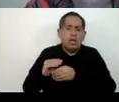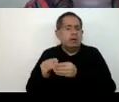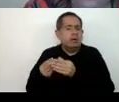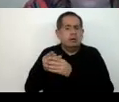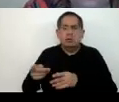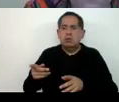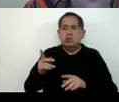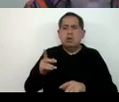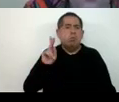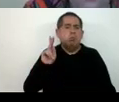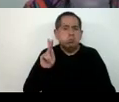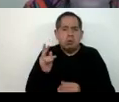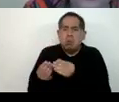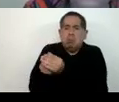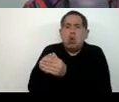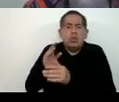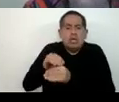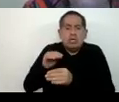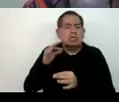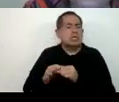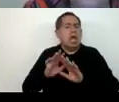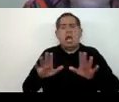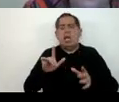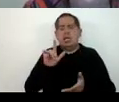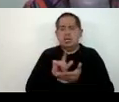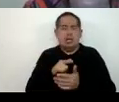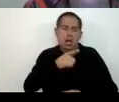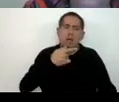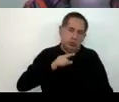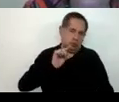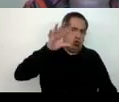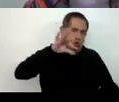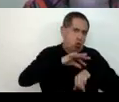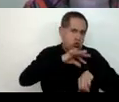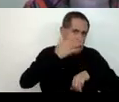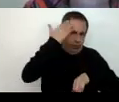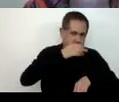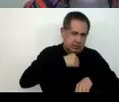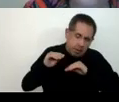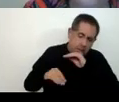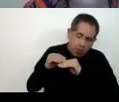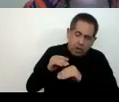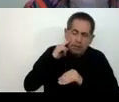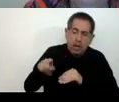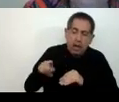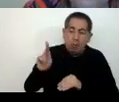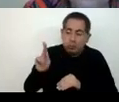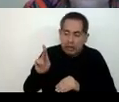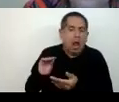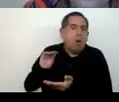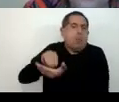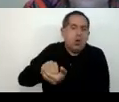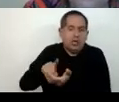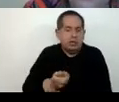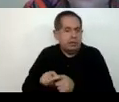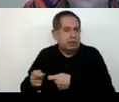esté menstruando. Para colocarlo tiene que ser un personal calificado en colocación de dispositivos